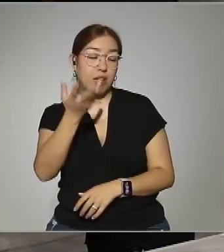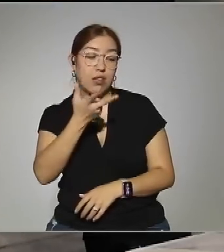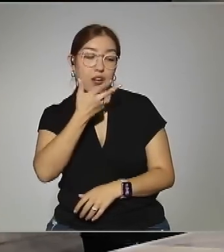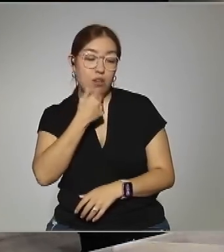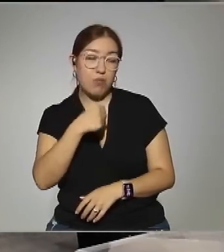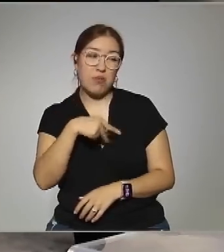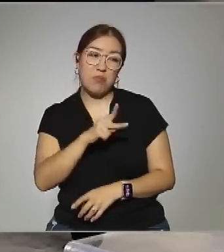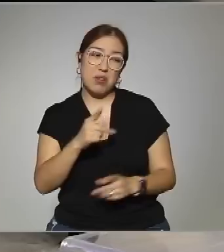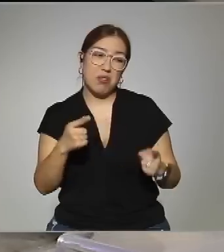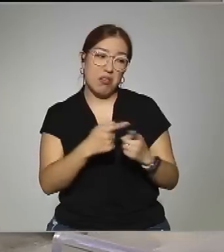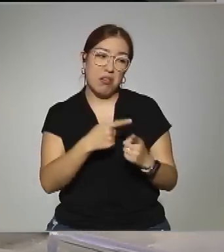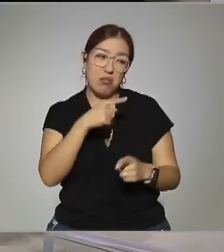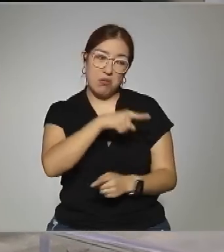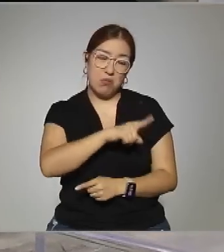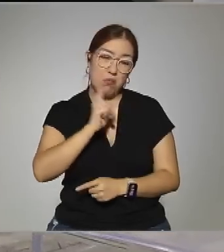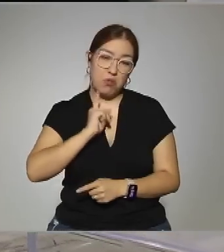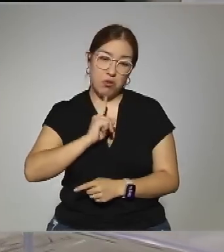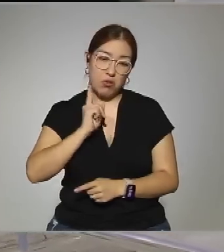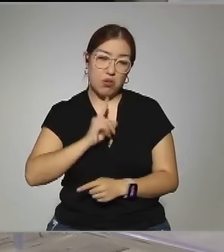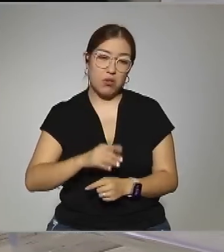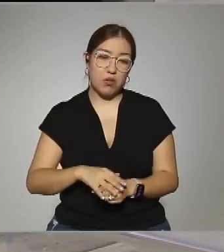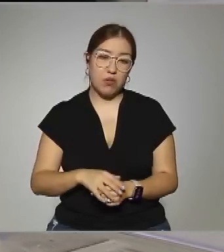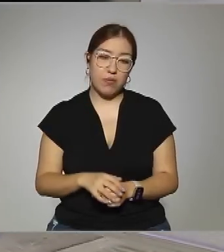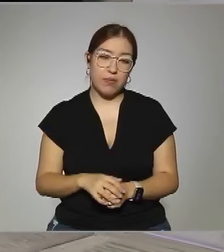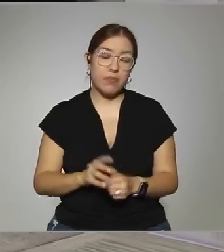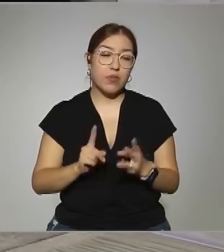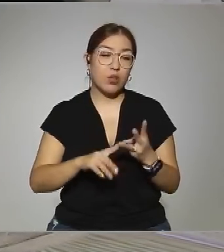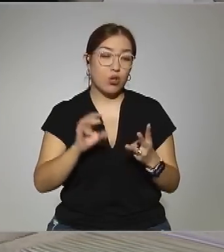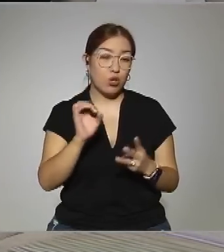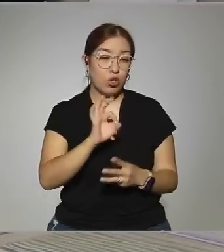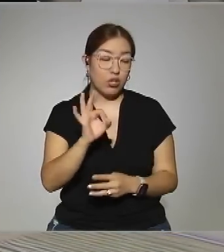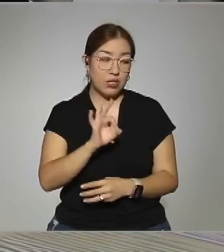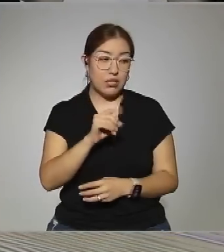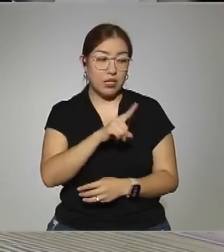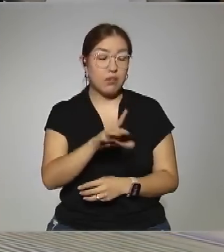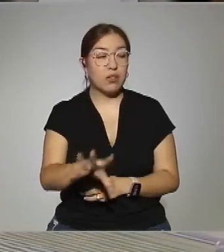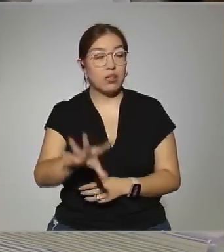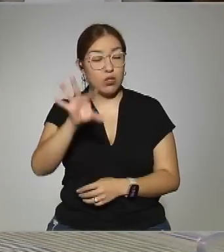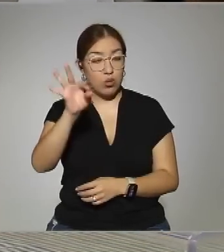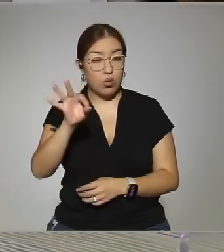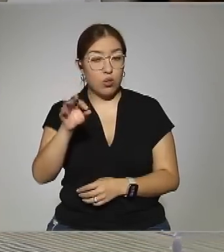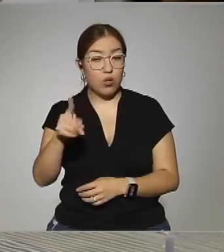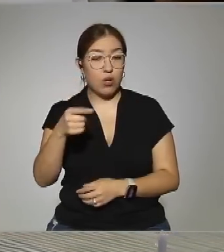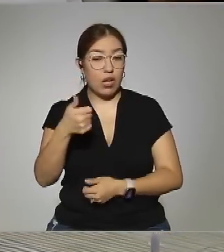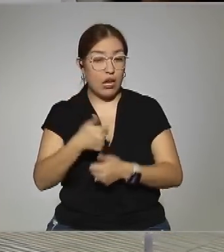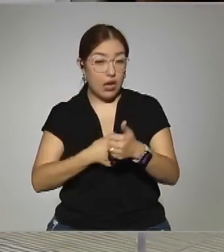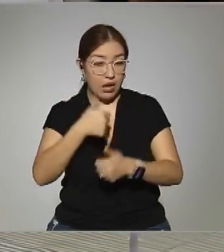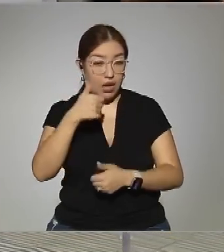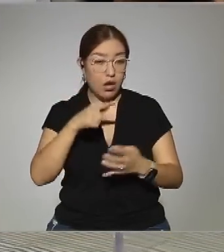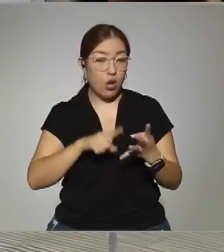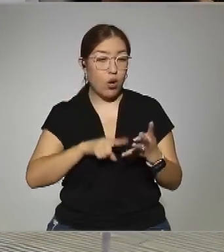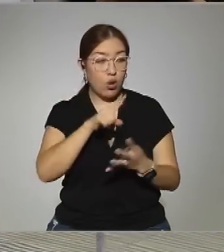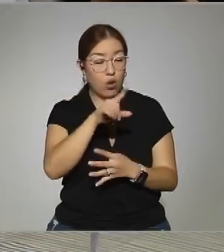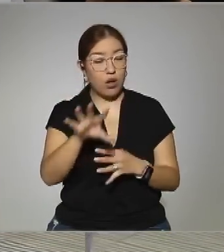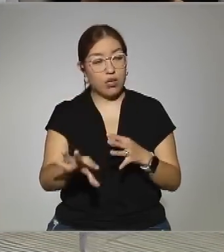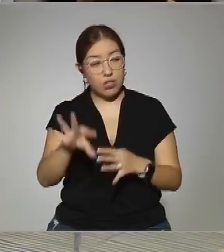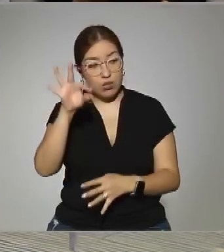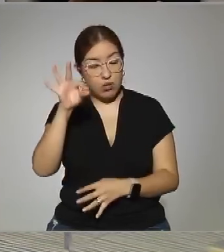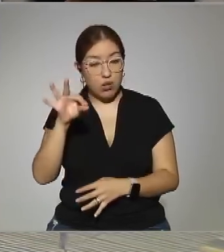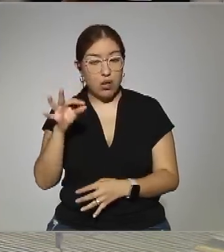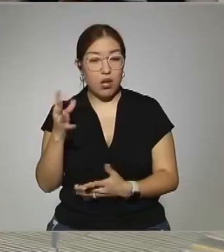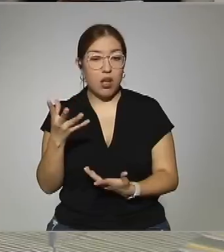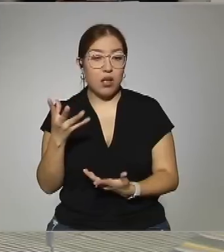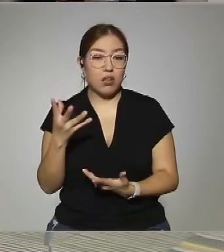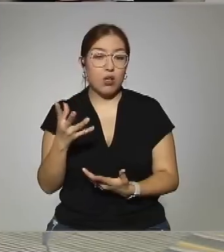naciste niña. A veces por la elección de carrera o la elección de pareja o por la